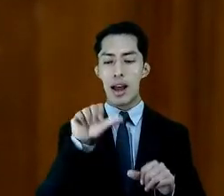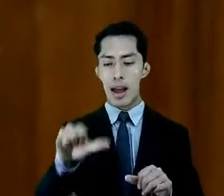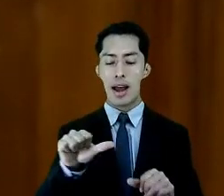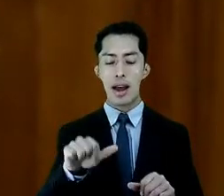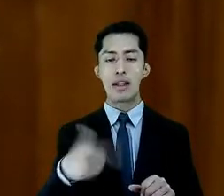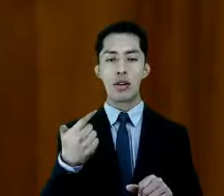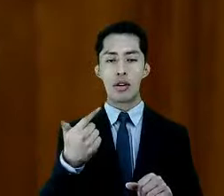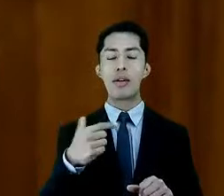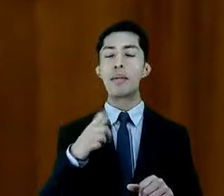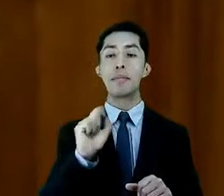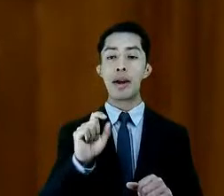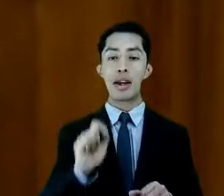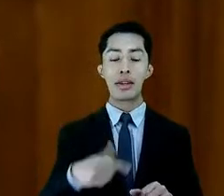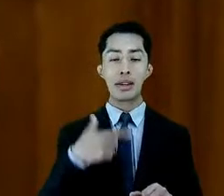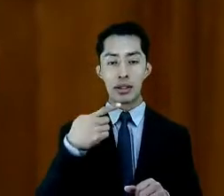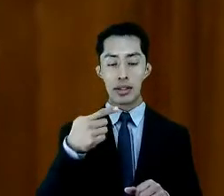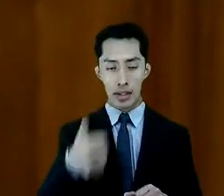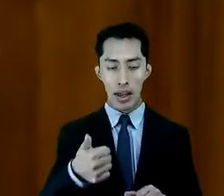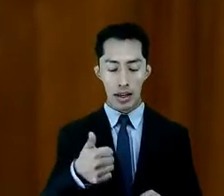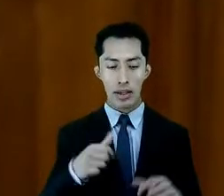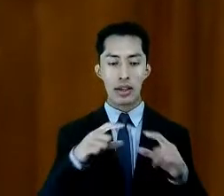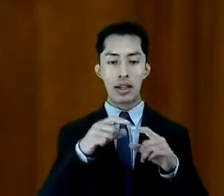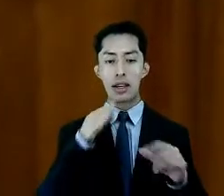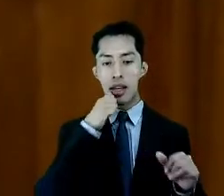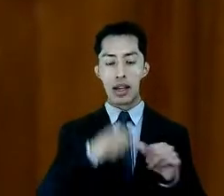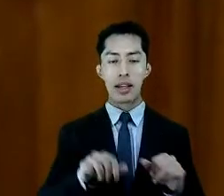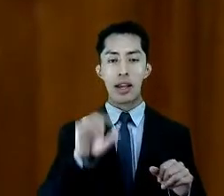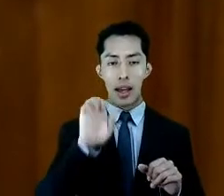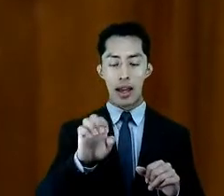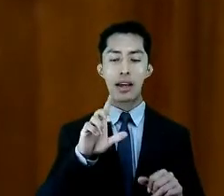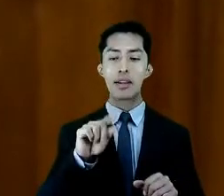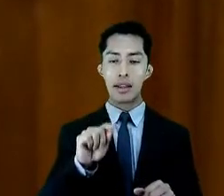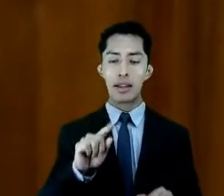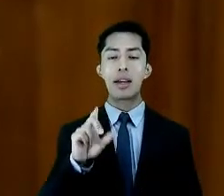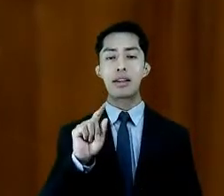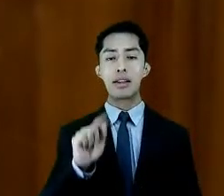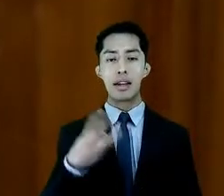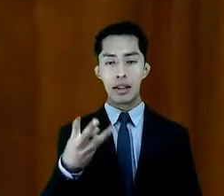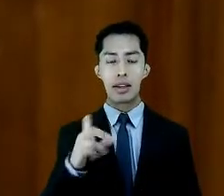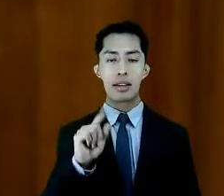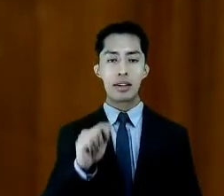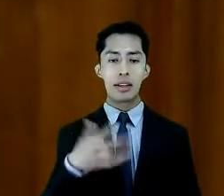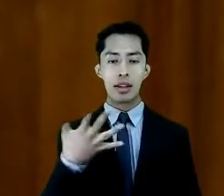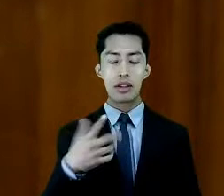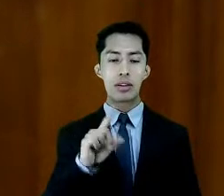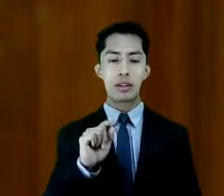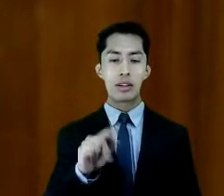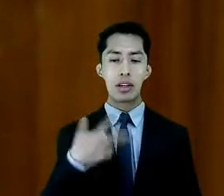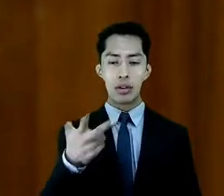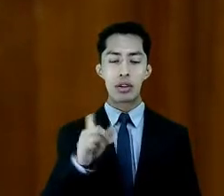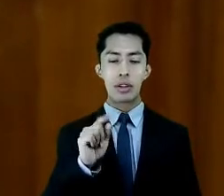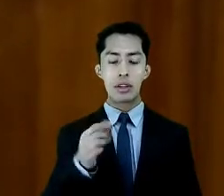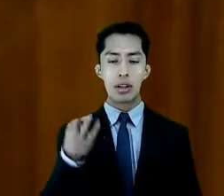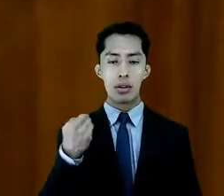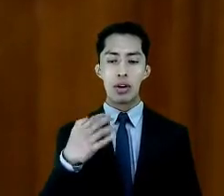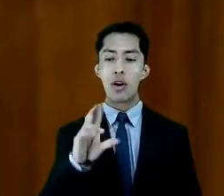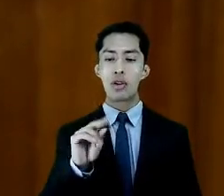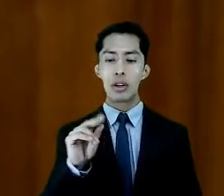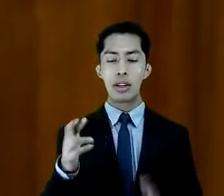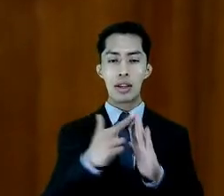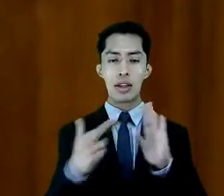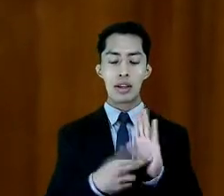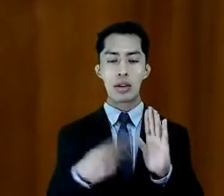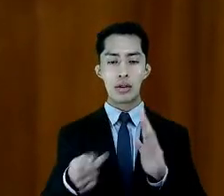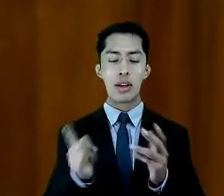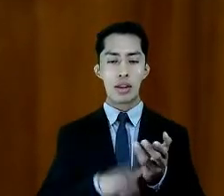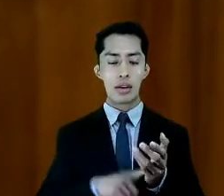fracción 26, inciso E, 70, 73, 75, 78, 79 y 80 del Reglamento del